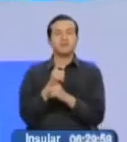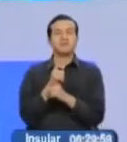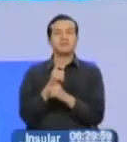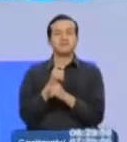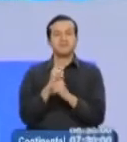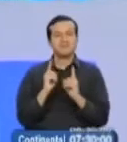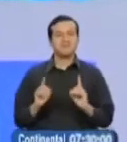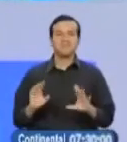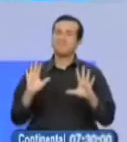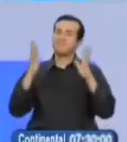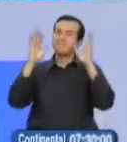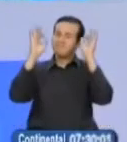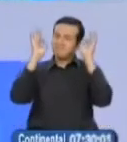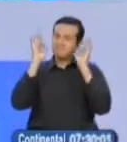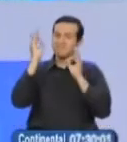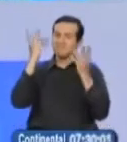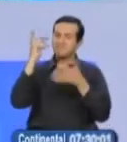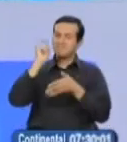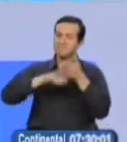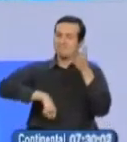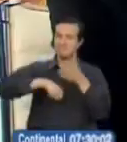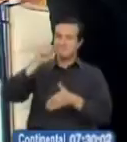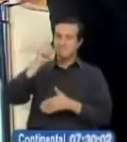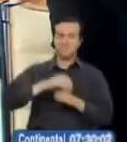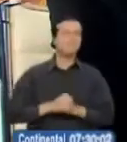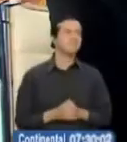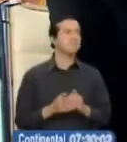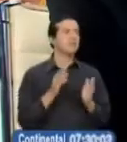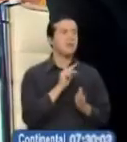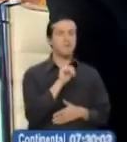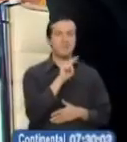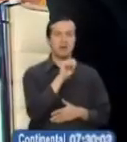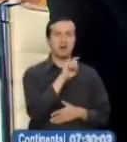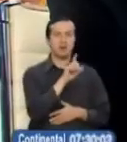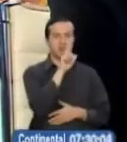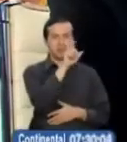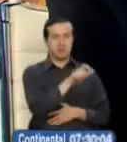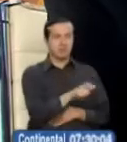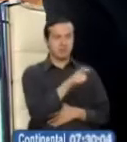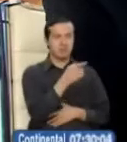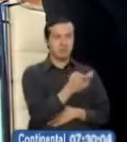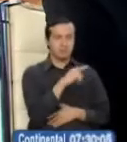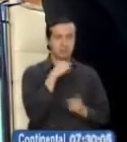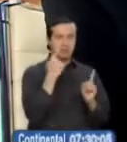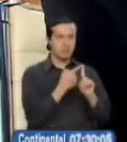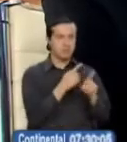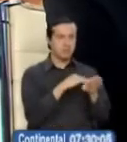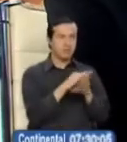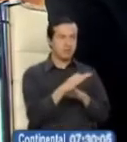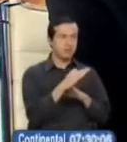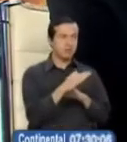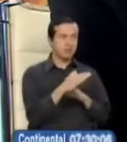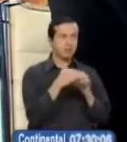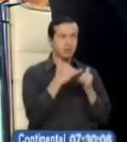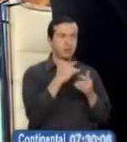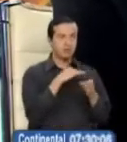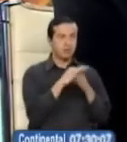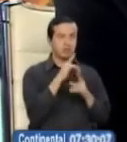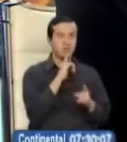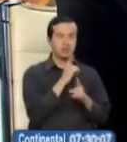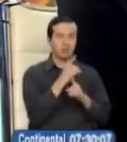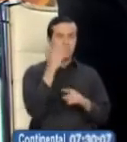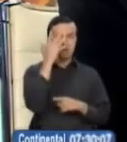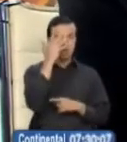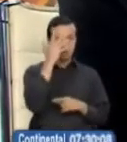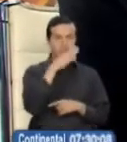haya aprobado. Le decía a Manuel Velarde, mi primer invitado del día de hoy,